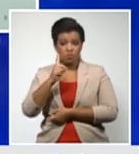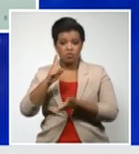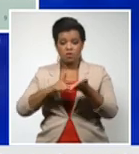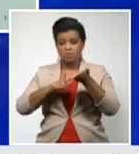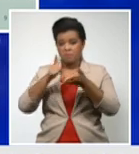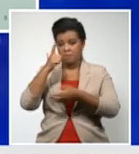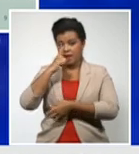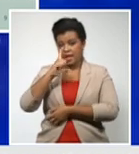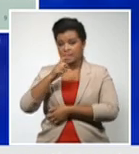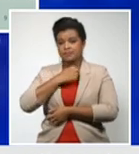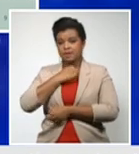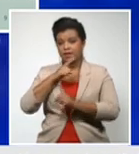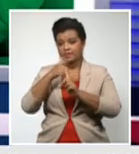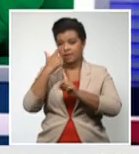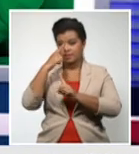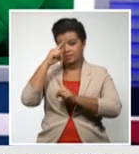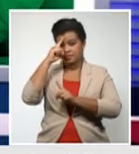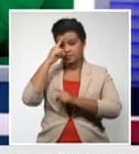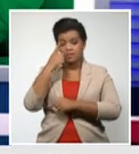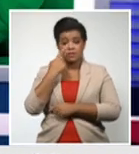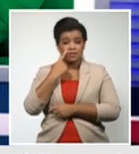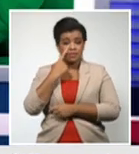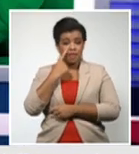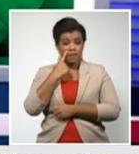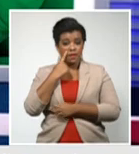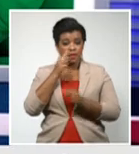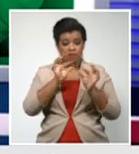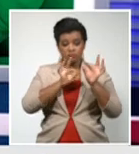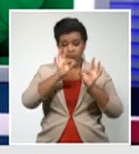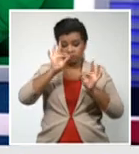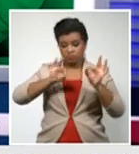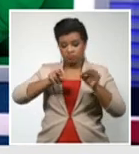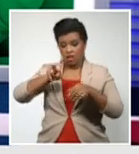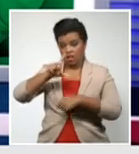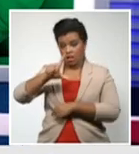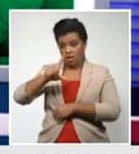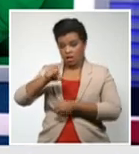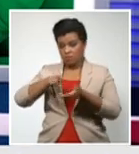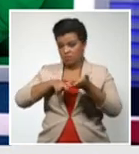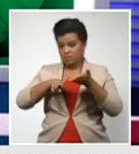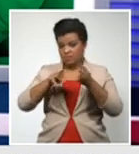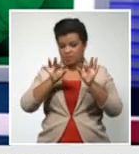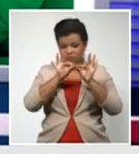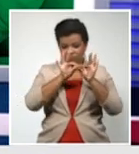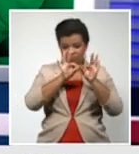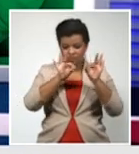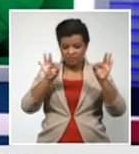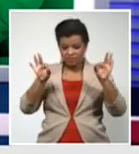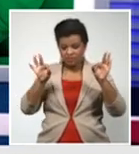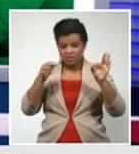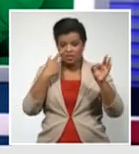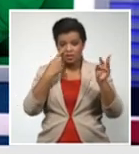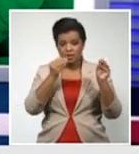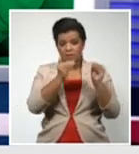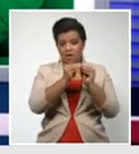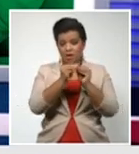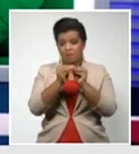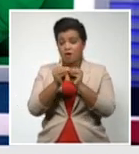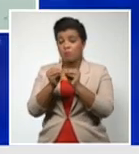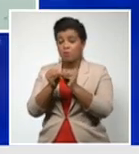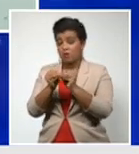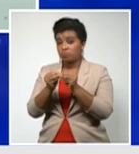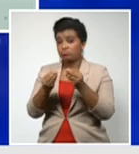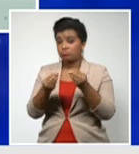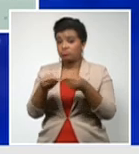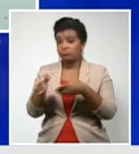y cuando vemos la curva de Villa Clara, es una provincia que ha tenido una transmisión importante en determinados